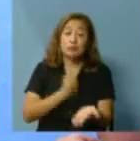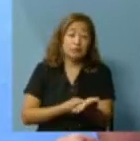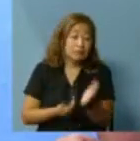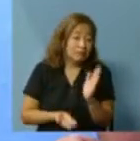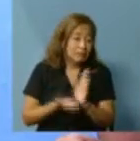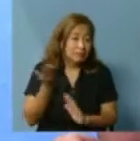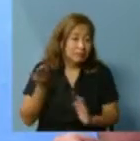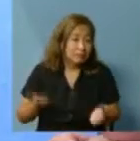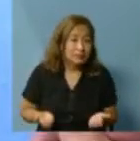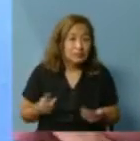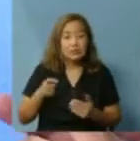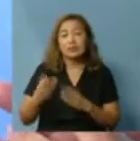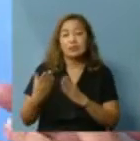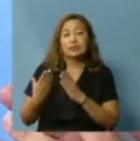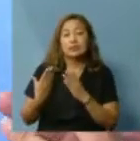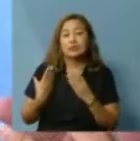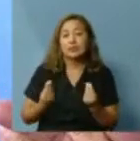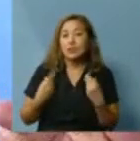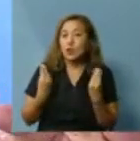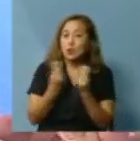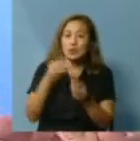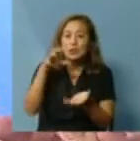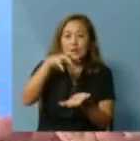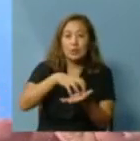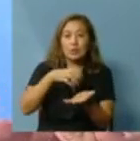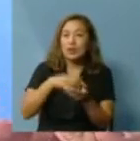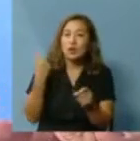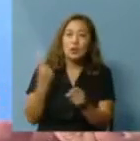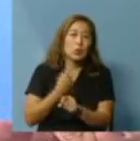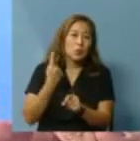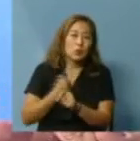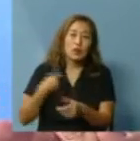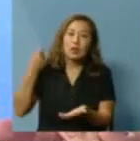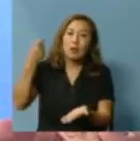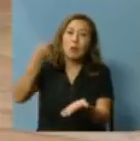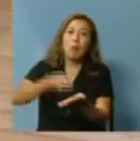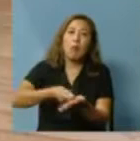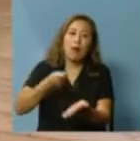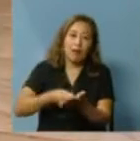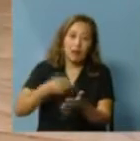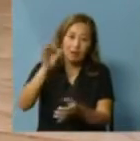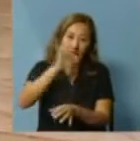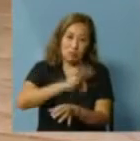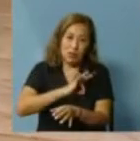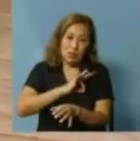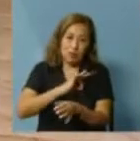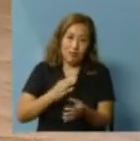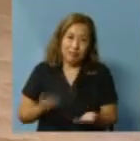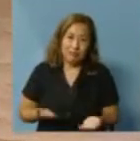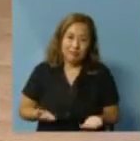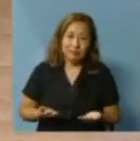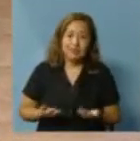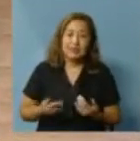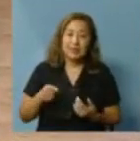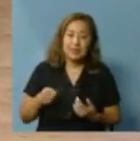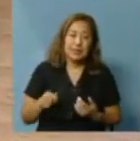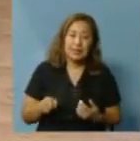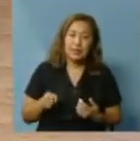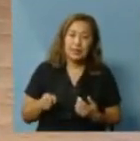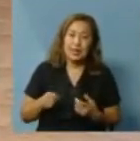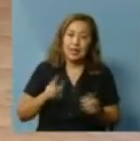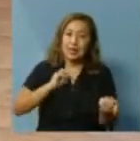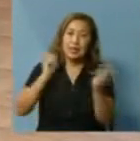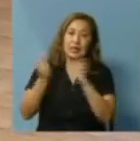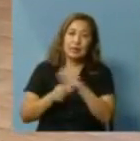no es cierto que hacen que muchas empresas no puedan pagar sus costos laborales o sea su salario y que por ahí la